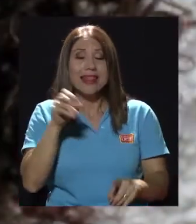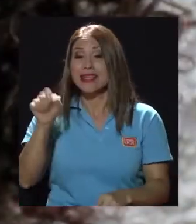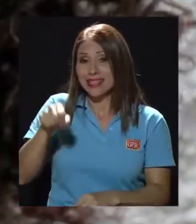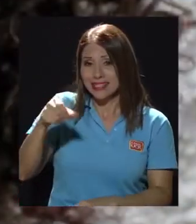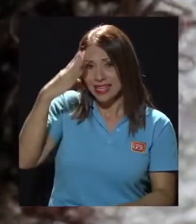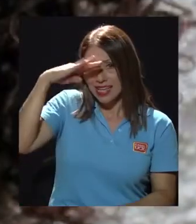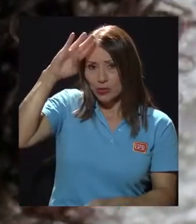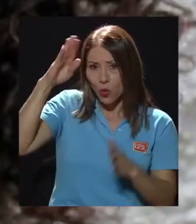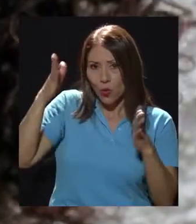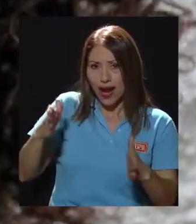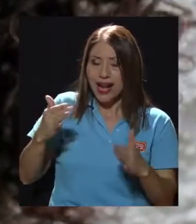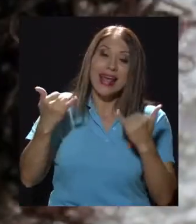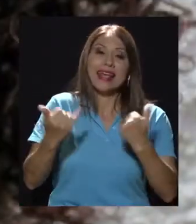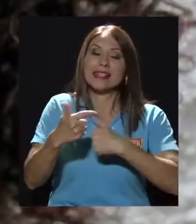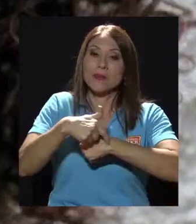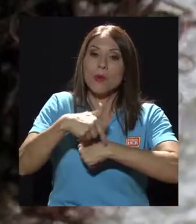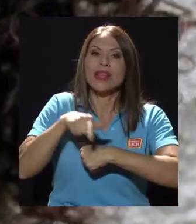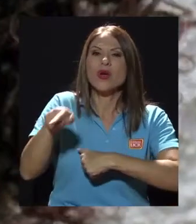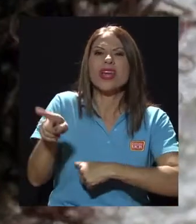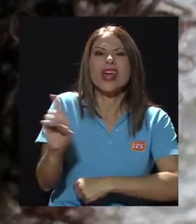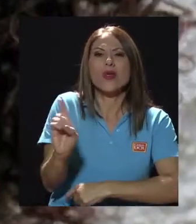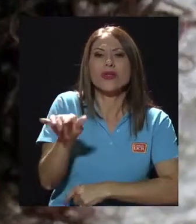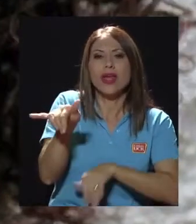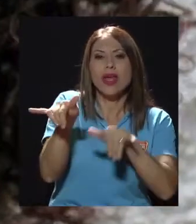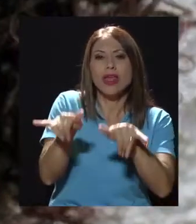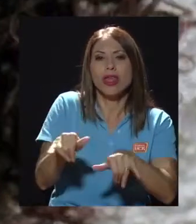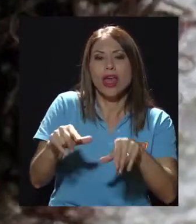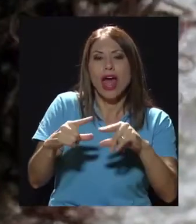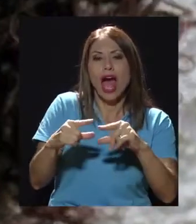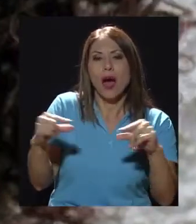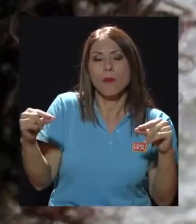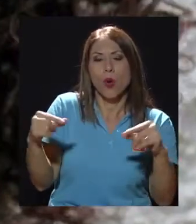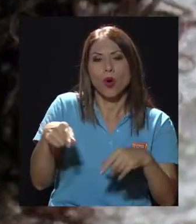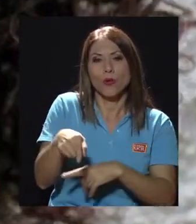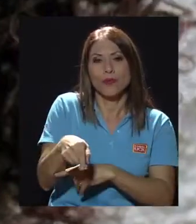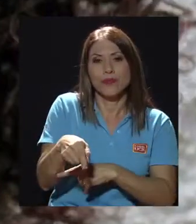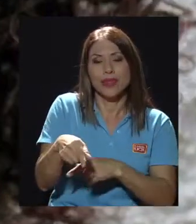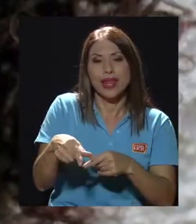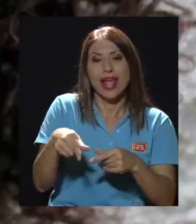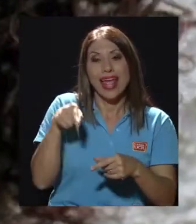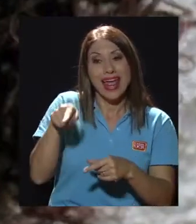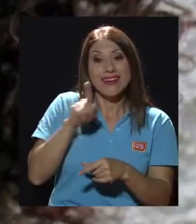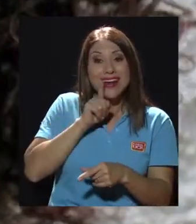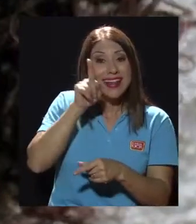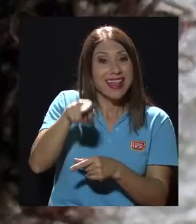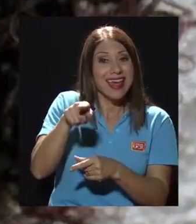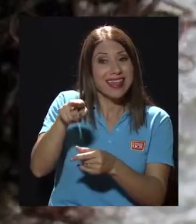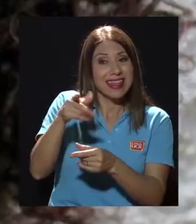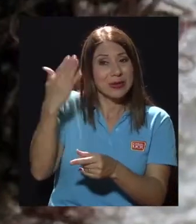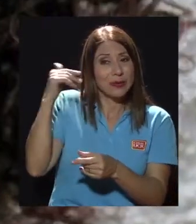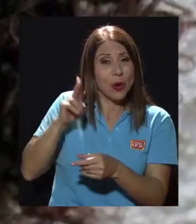cubana. Sí. Ella está en este momento en Japón. La obra no fue escrita originalmente para